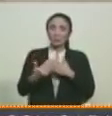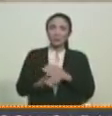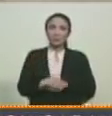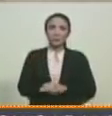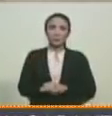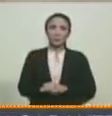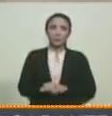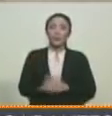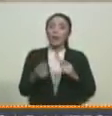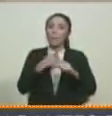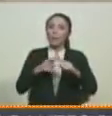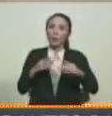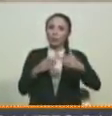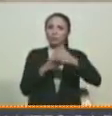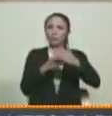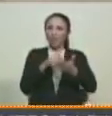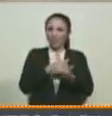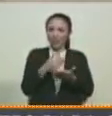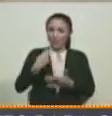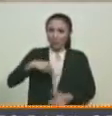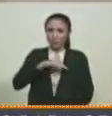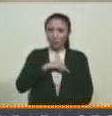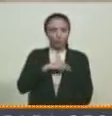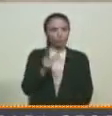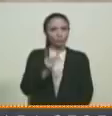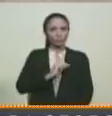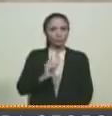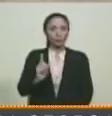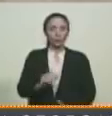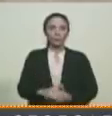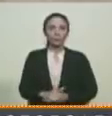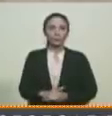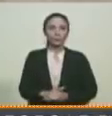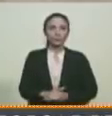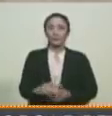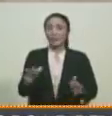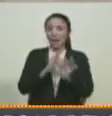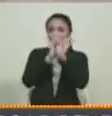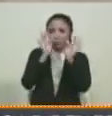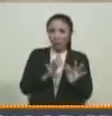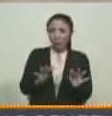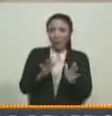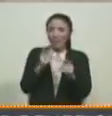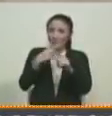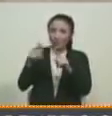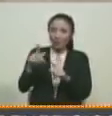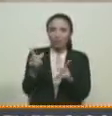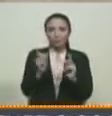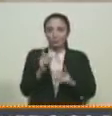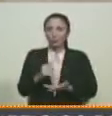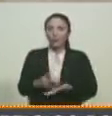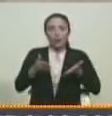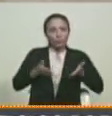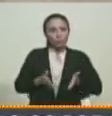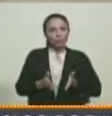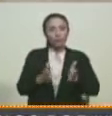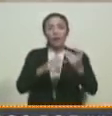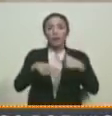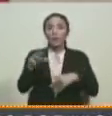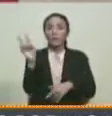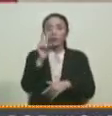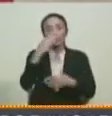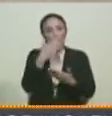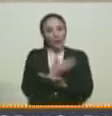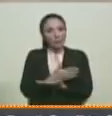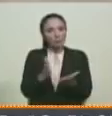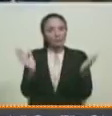no nos van a parar, no nos van a parar. Ni así, ni de ninguna otra manera van a parar el curso de la Venezuela digna,